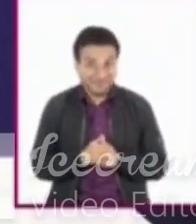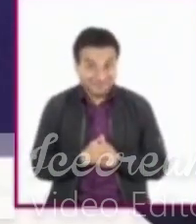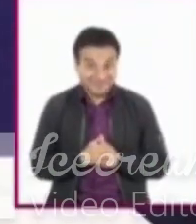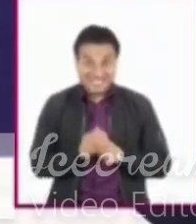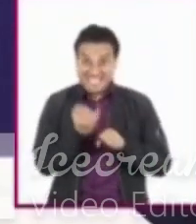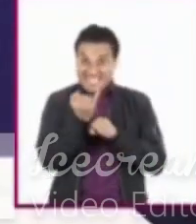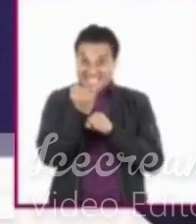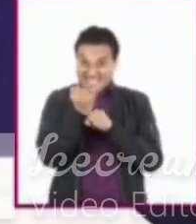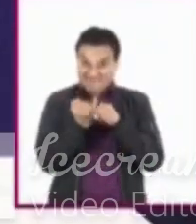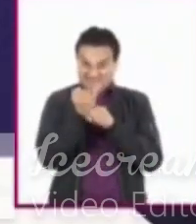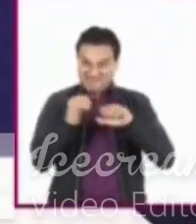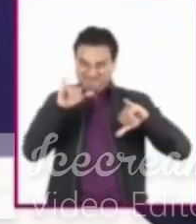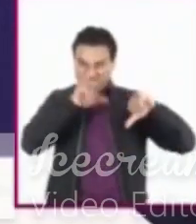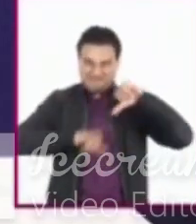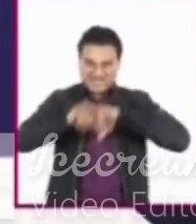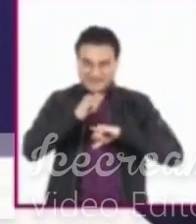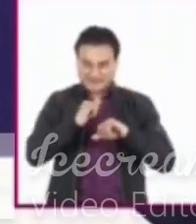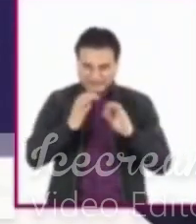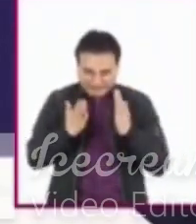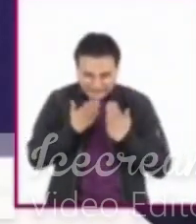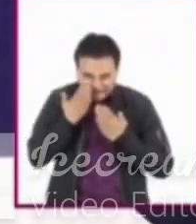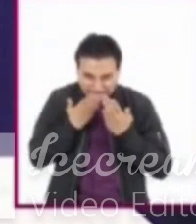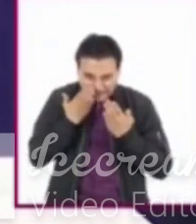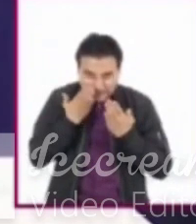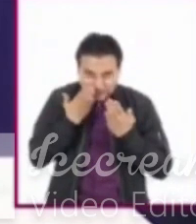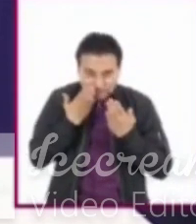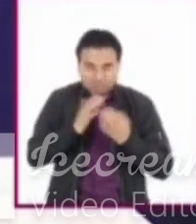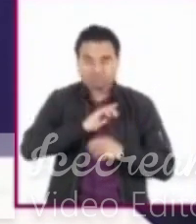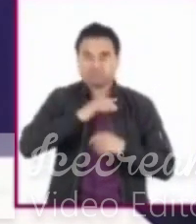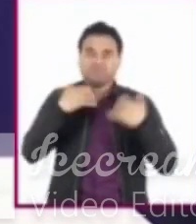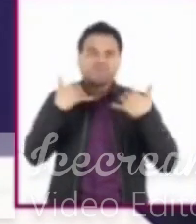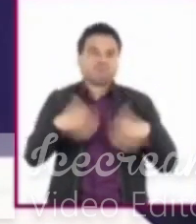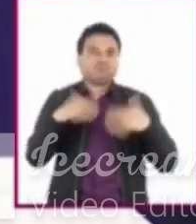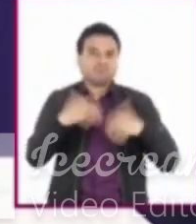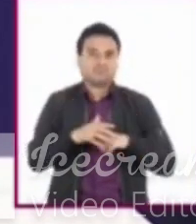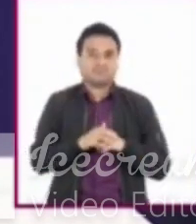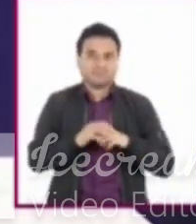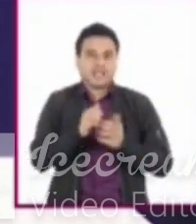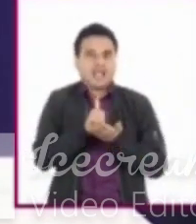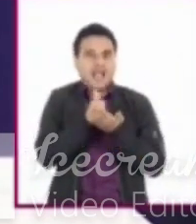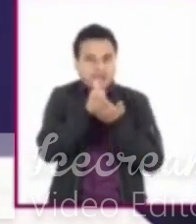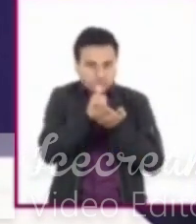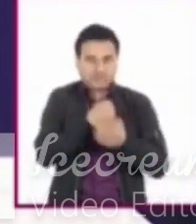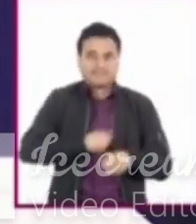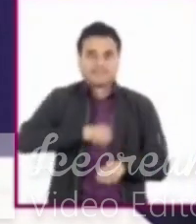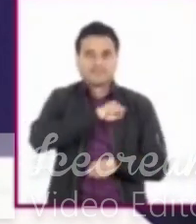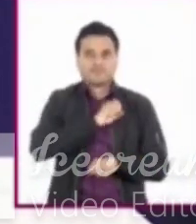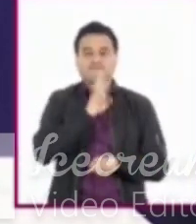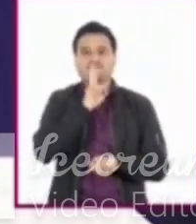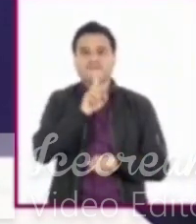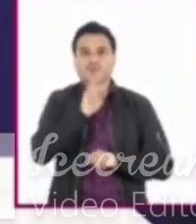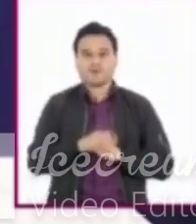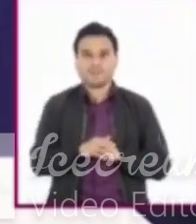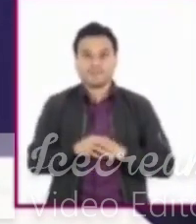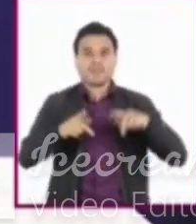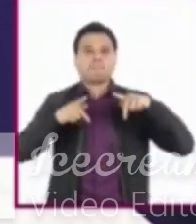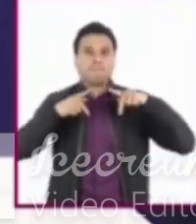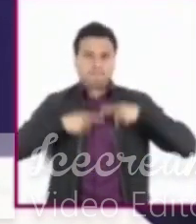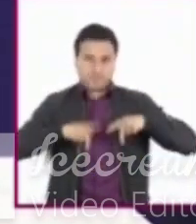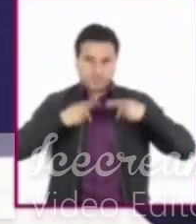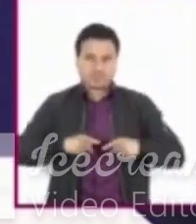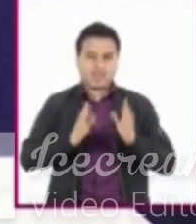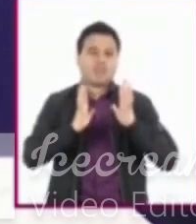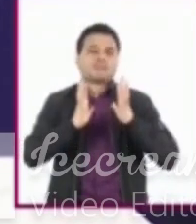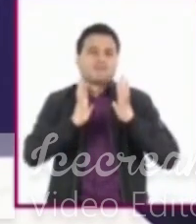conocimientos químicos han realizado valiosas aportaciones en el ámbito de la salud. Han ayudado al ser humano a comprender